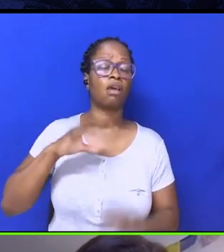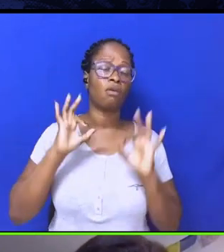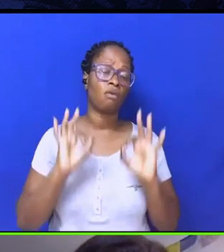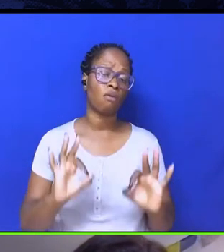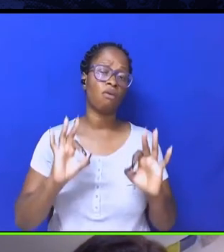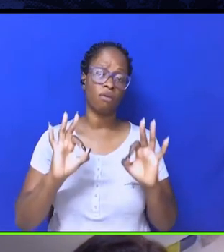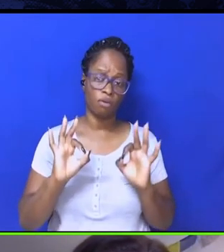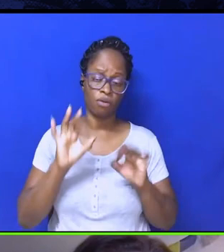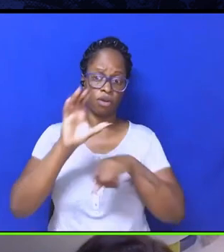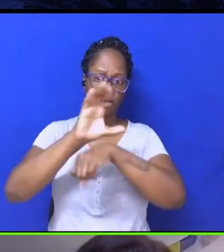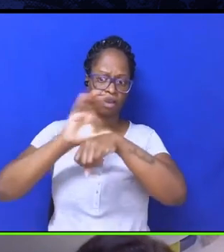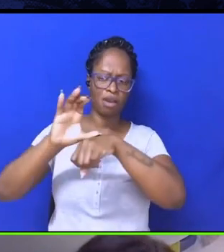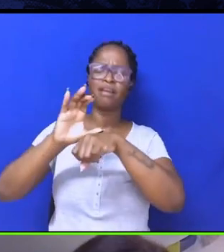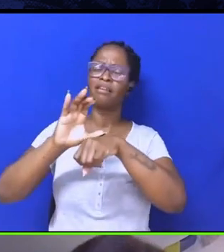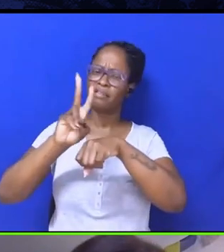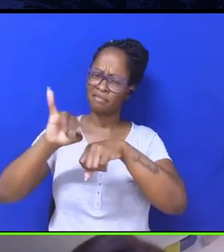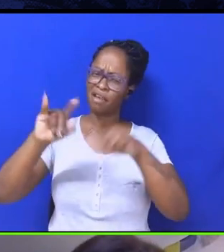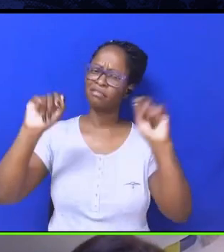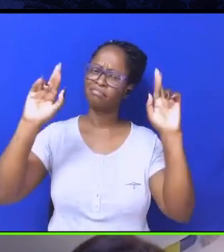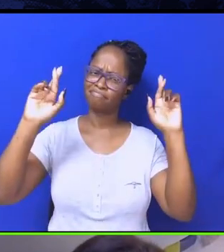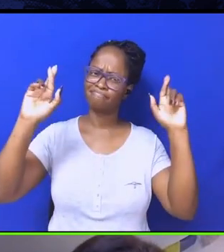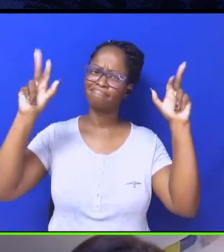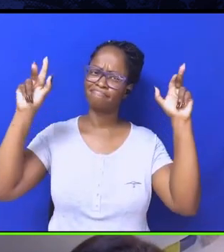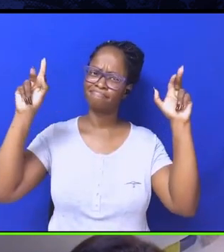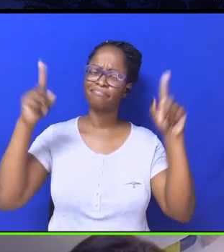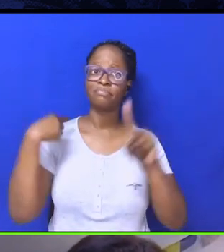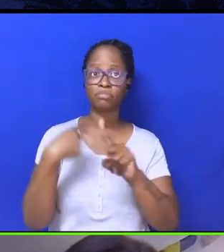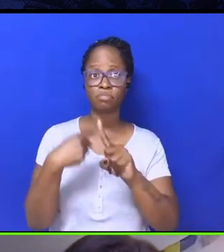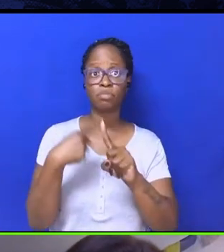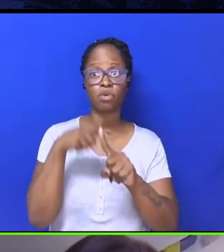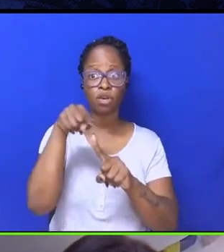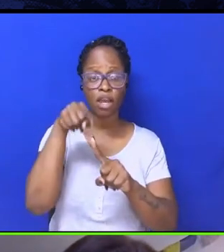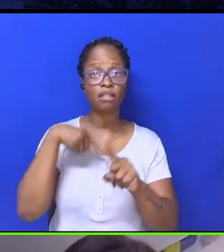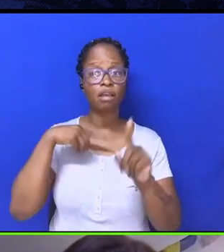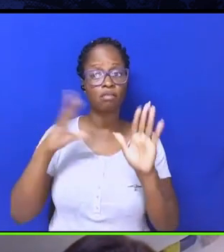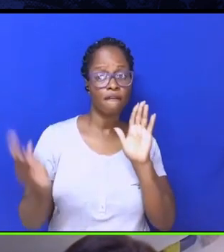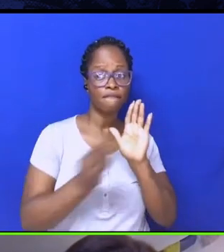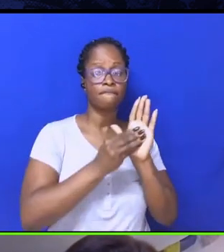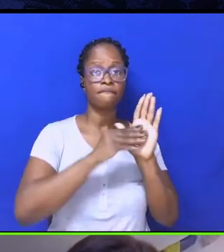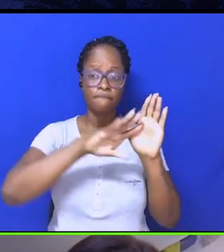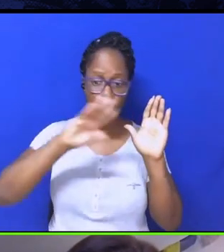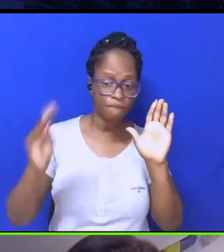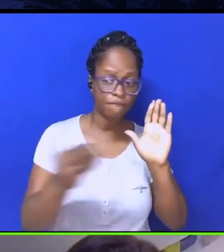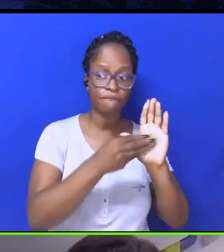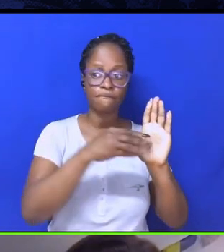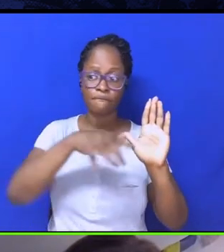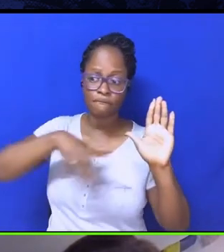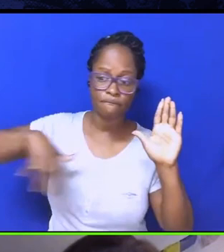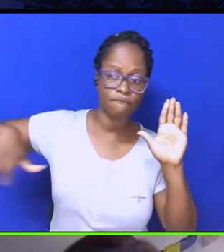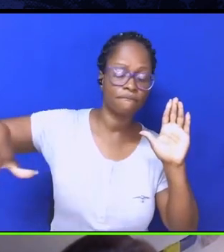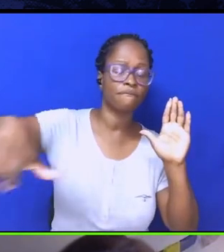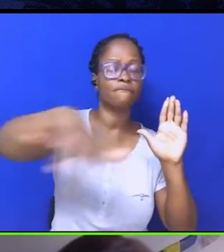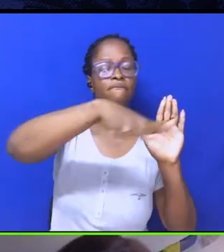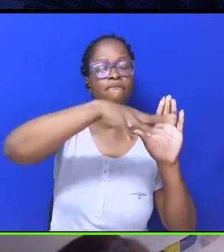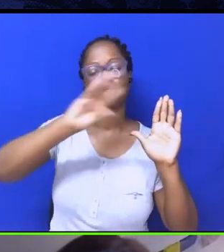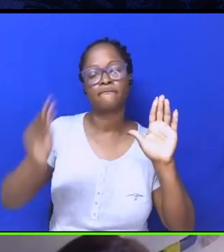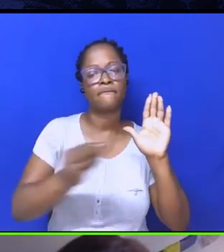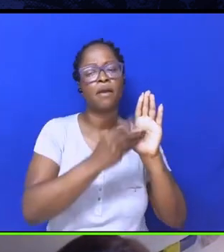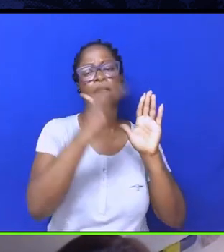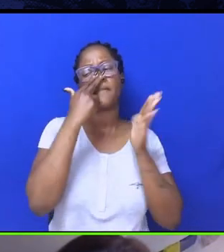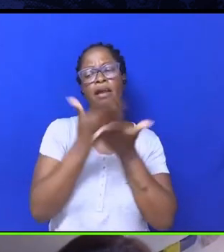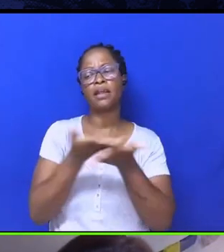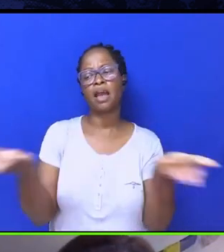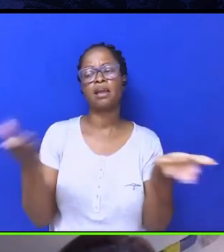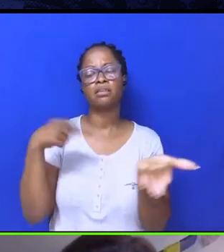porque la integración del órgano constituyente es mucho más parecida al chile real y eso que no están todas